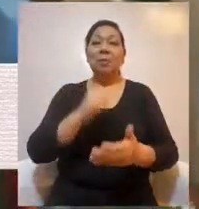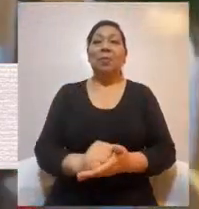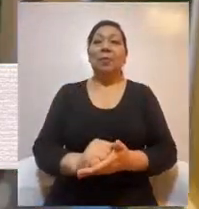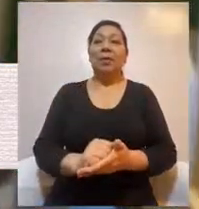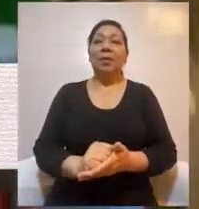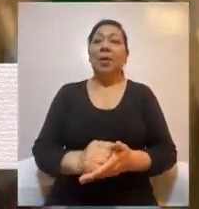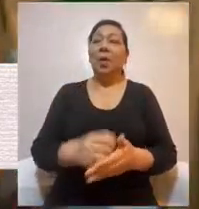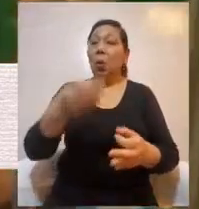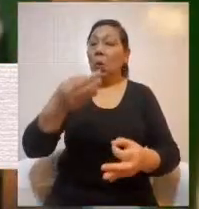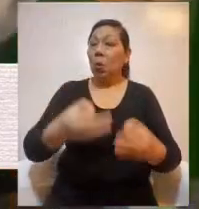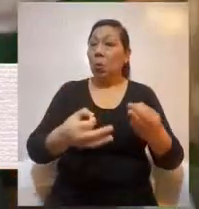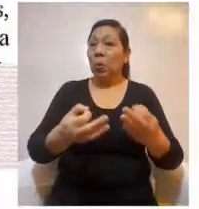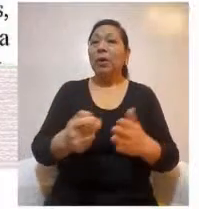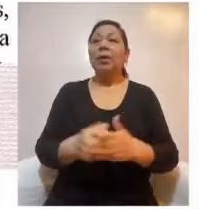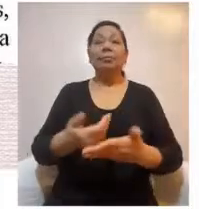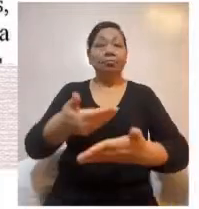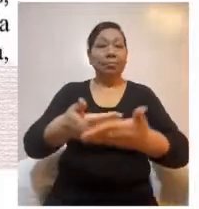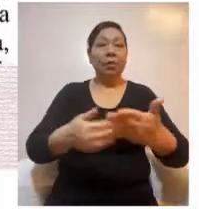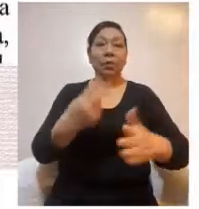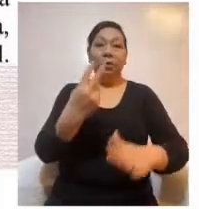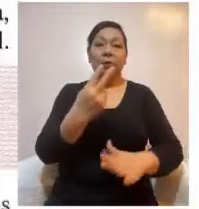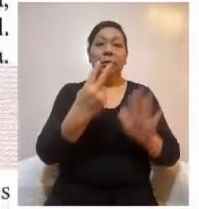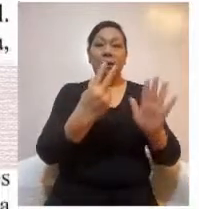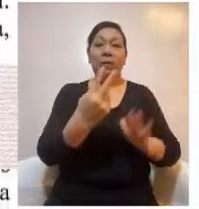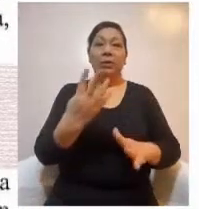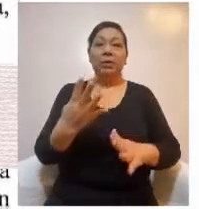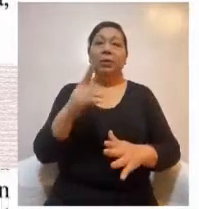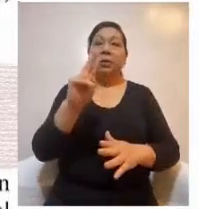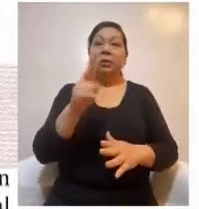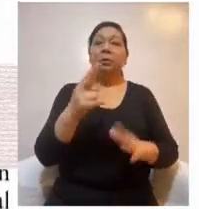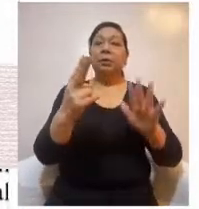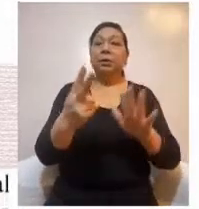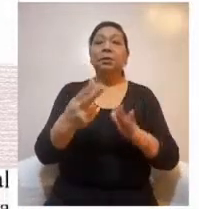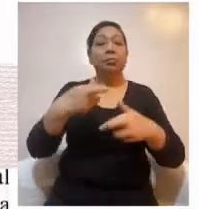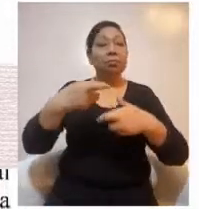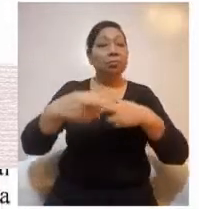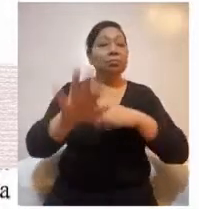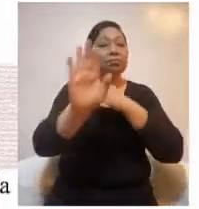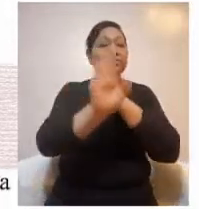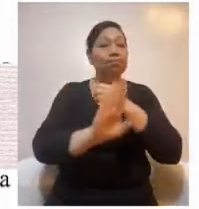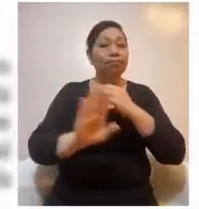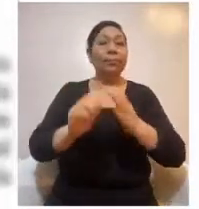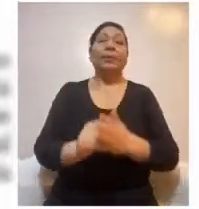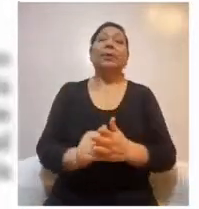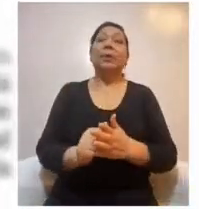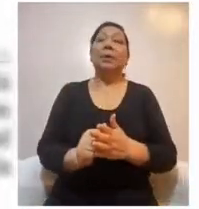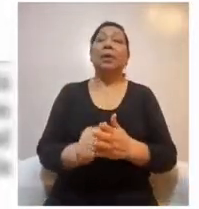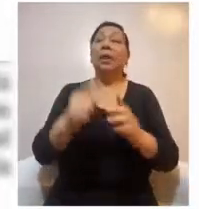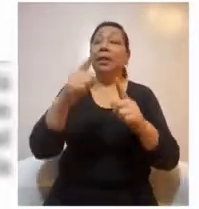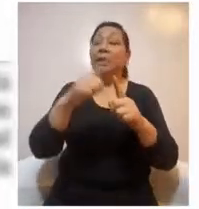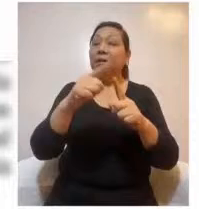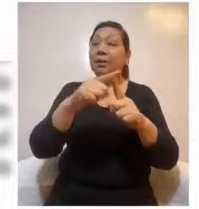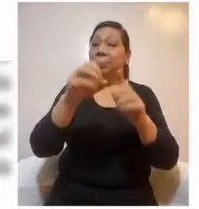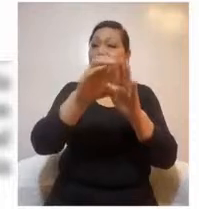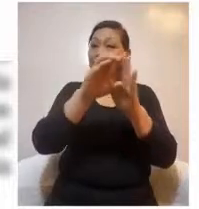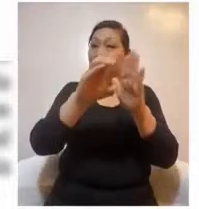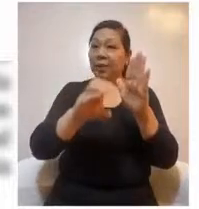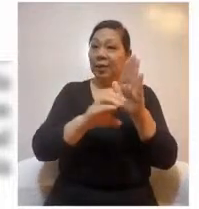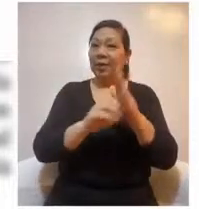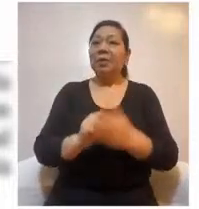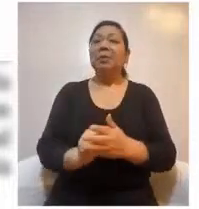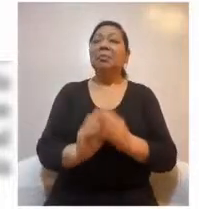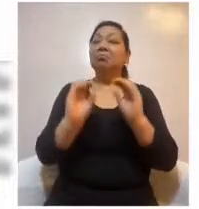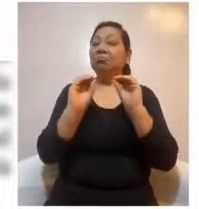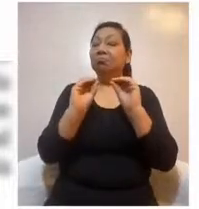mujeres. En la sentencia recaída en el expediente 1272-2017, proceso de amparo, emitida por el Tribunal